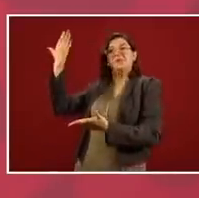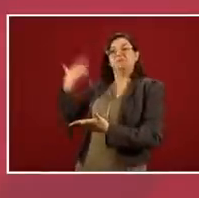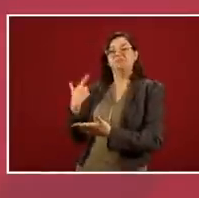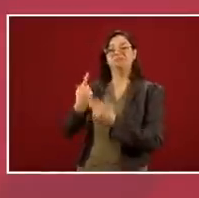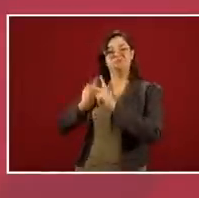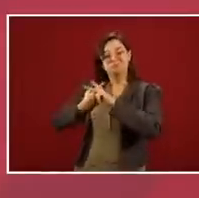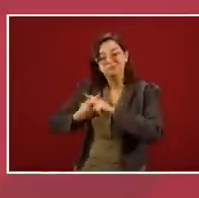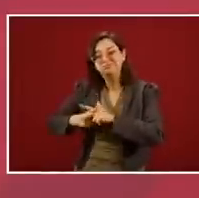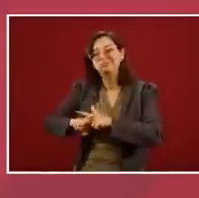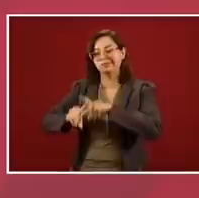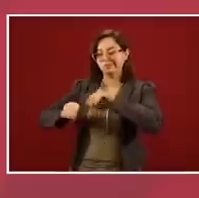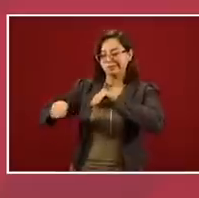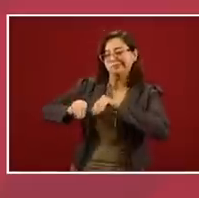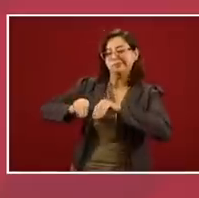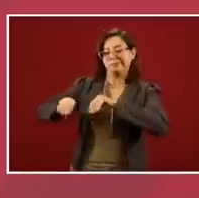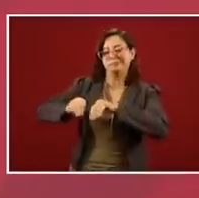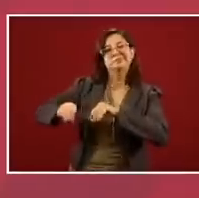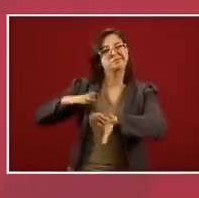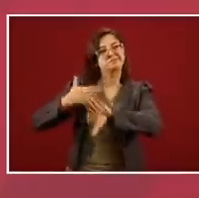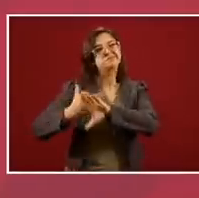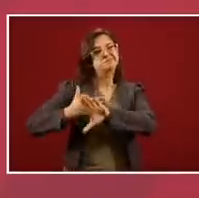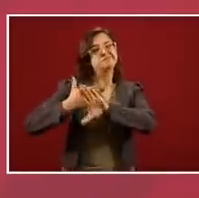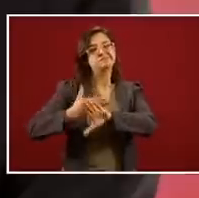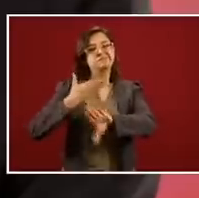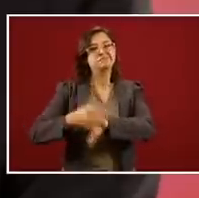donde enfrentamos el autoritarismo.